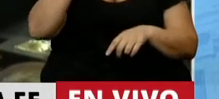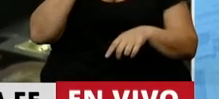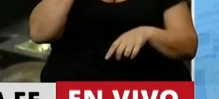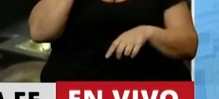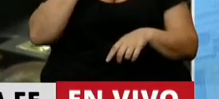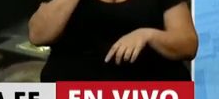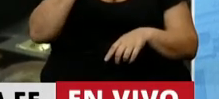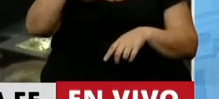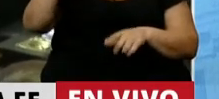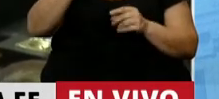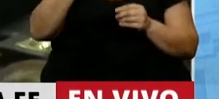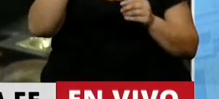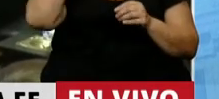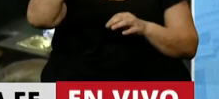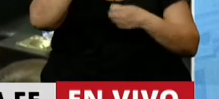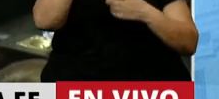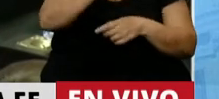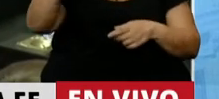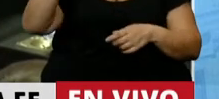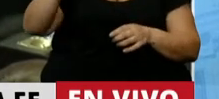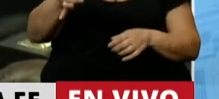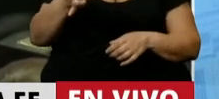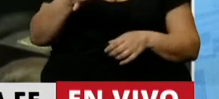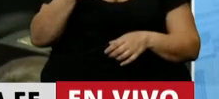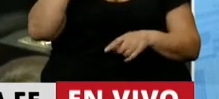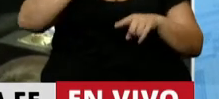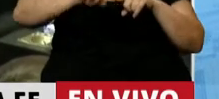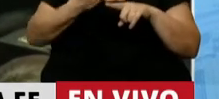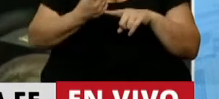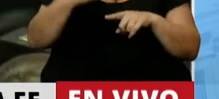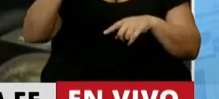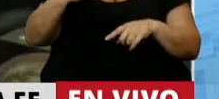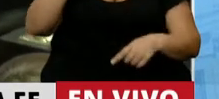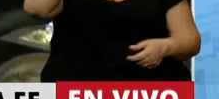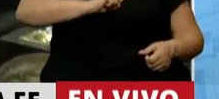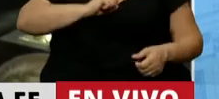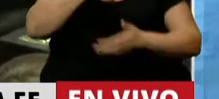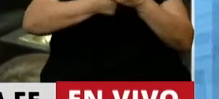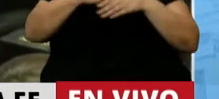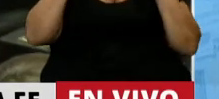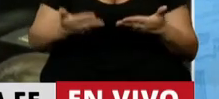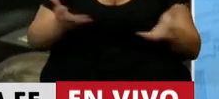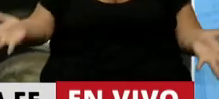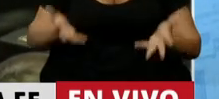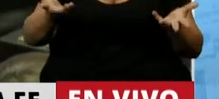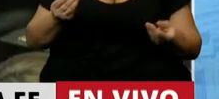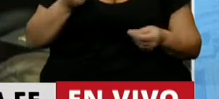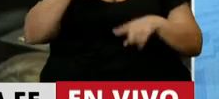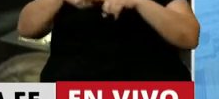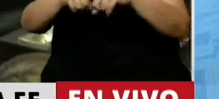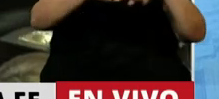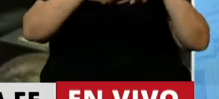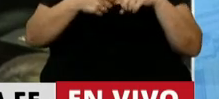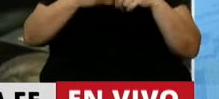coherencia, sea la postura que tengamos, que creo que la política se tiene que animar por más, y en eso de ir por más, discutir